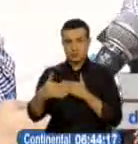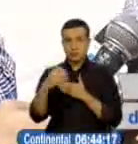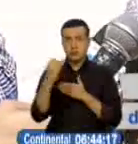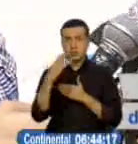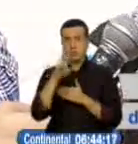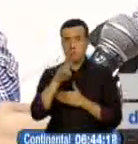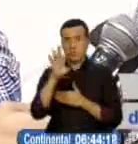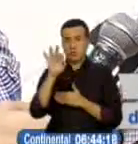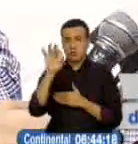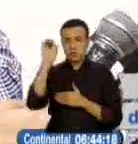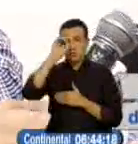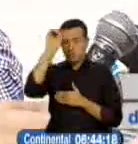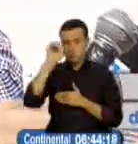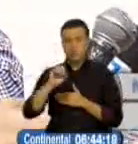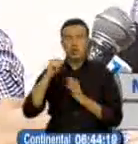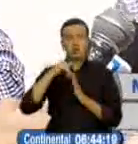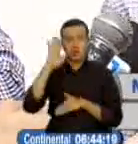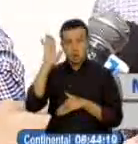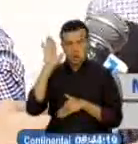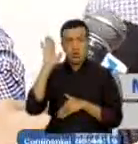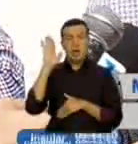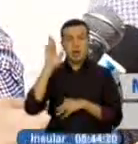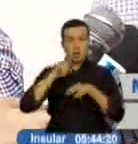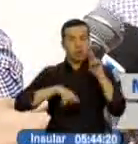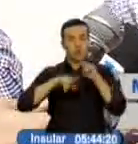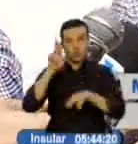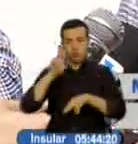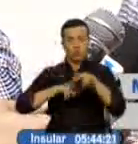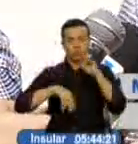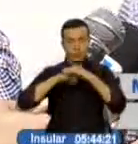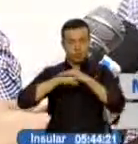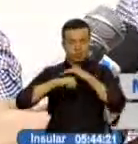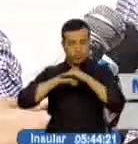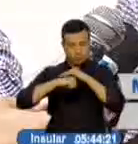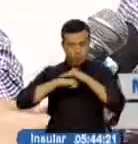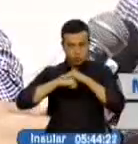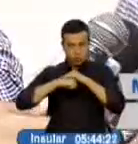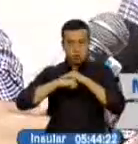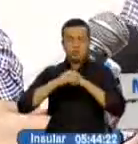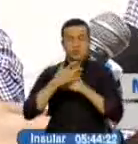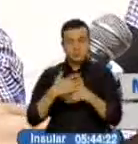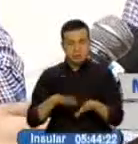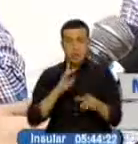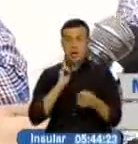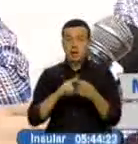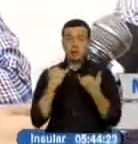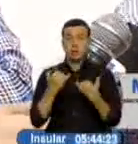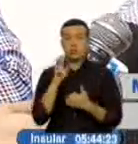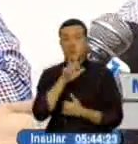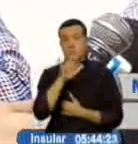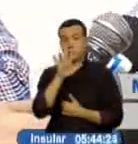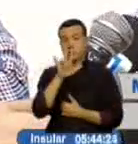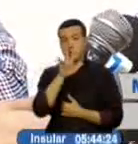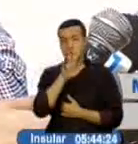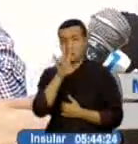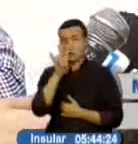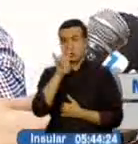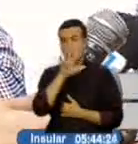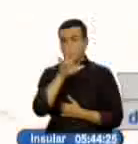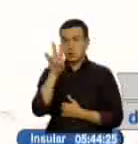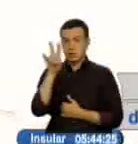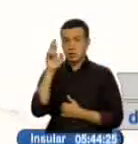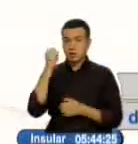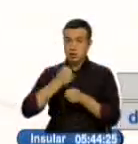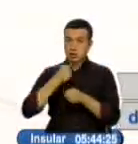al 29% en la construcción de la obra. Tenemos al momento 37 frentes de